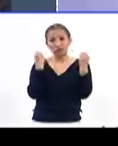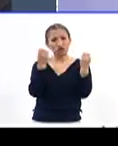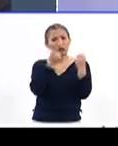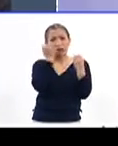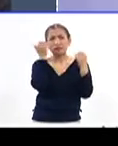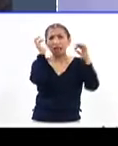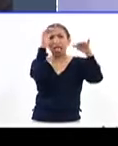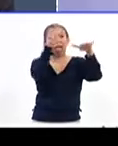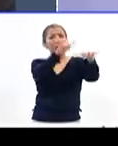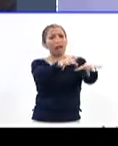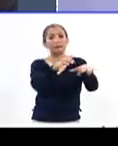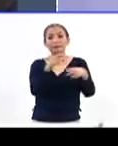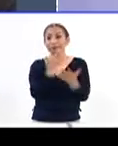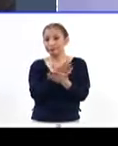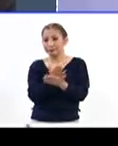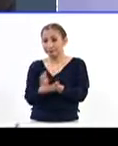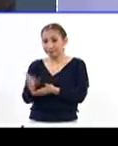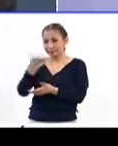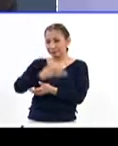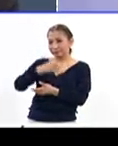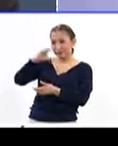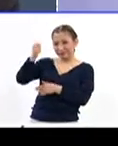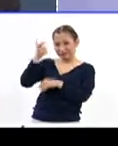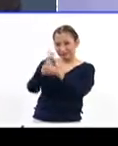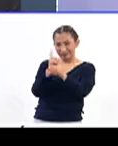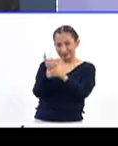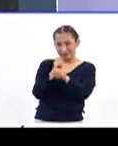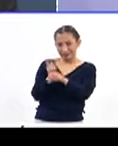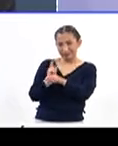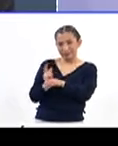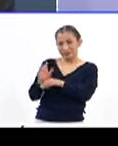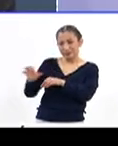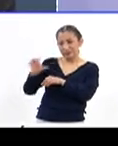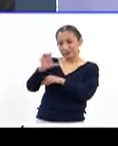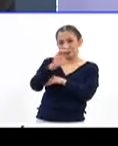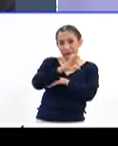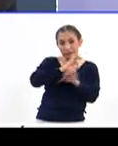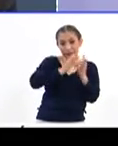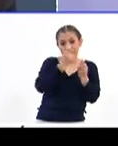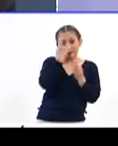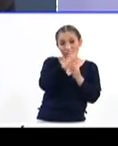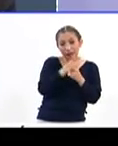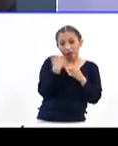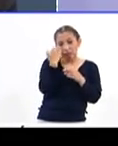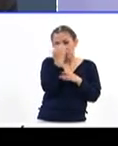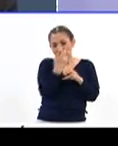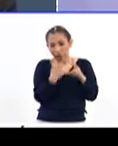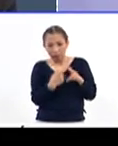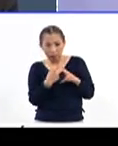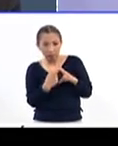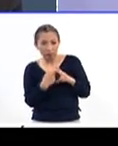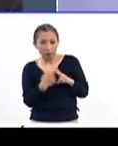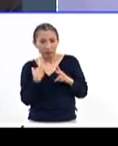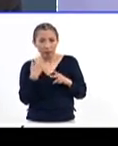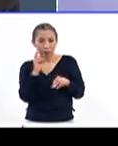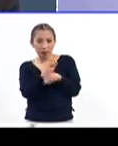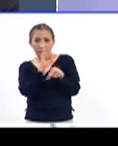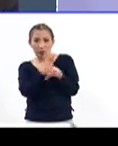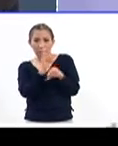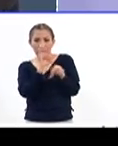demandadas. Claro. Ahora, por ejemplo, tenemos varios como instrumentos para ir midiendo. El